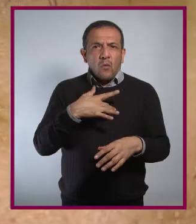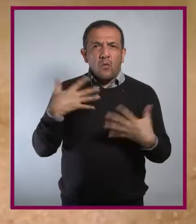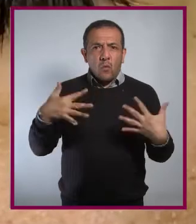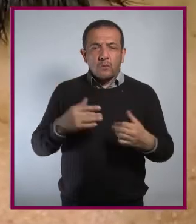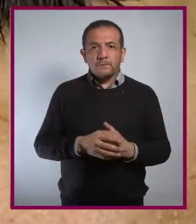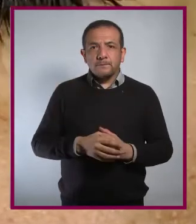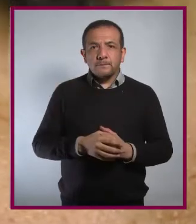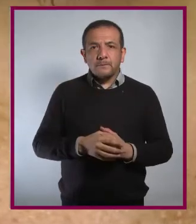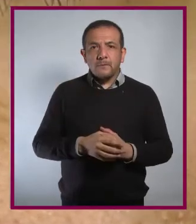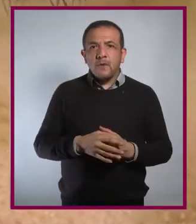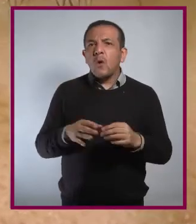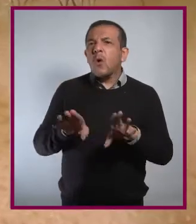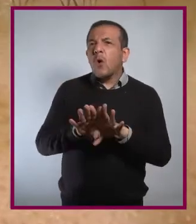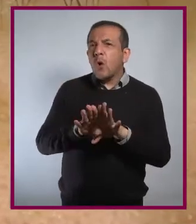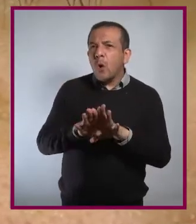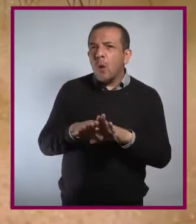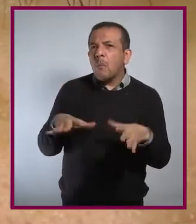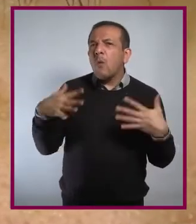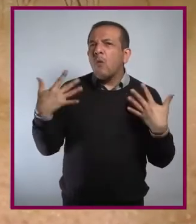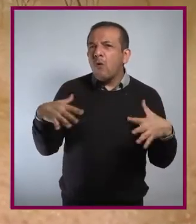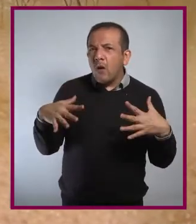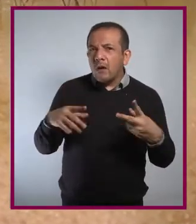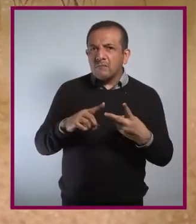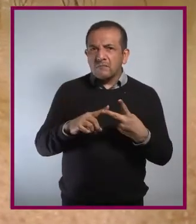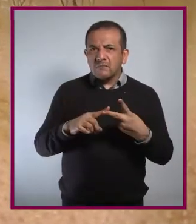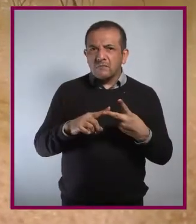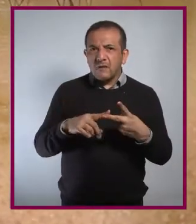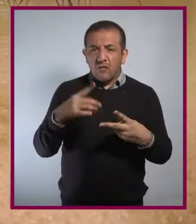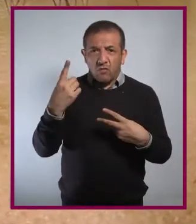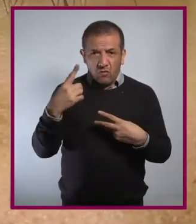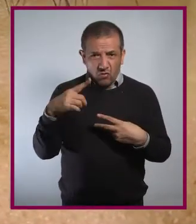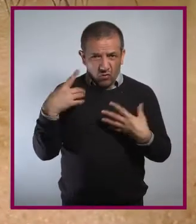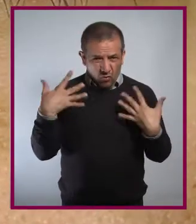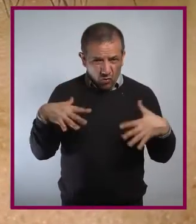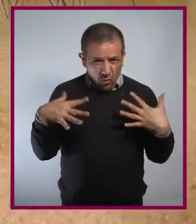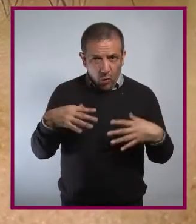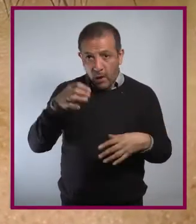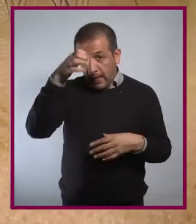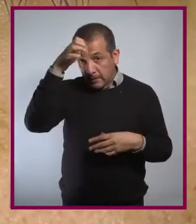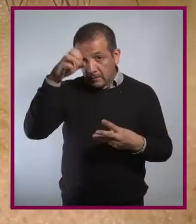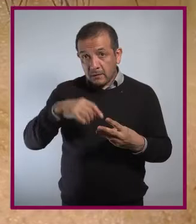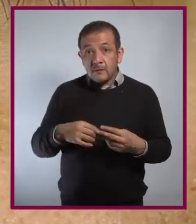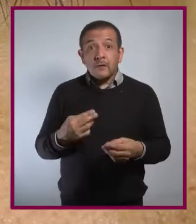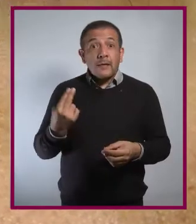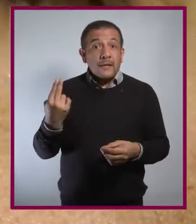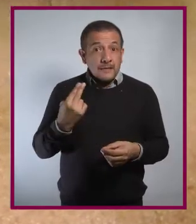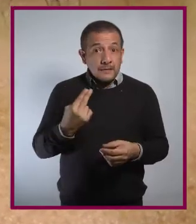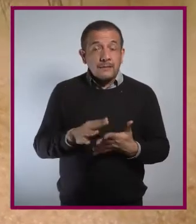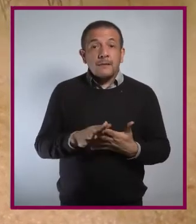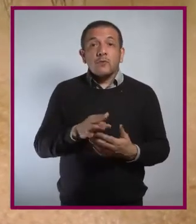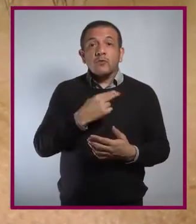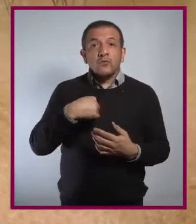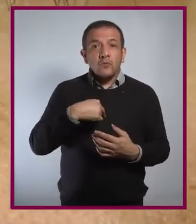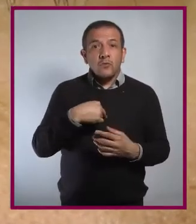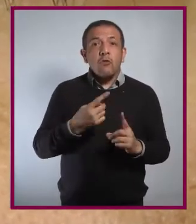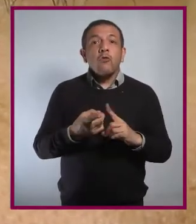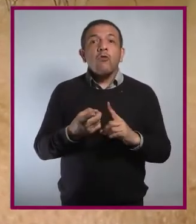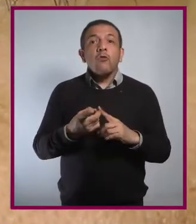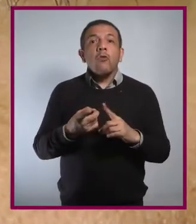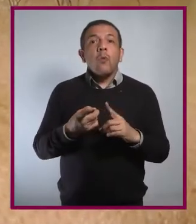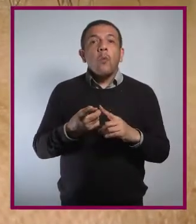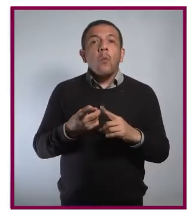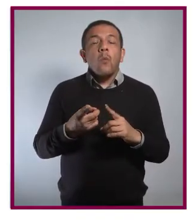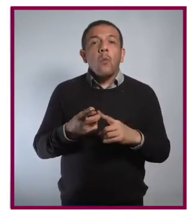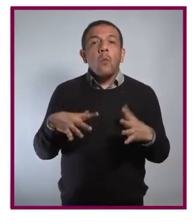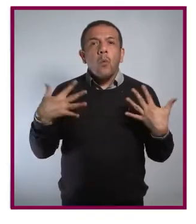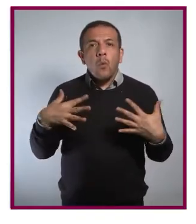¿Cómo funciona el dolor? El dolor es una experiencia. Para tratarlo es necesario revisar dónde se